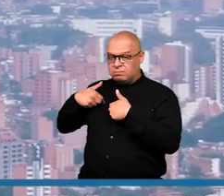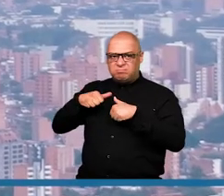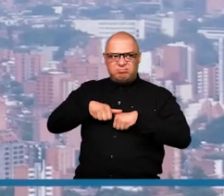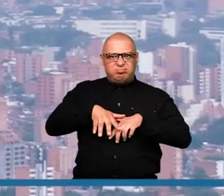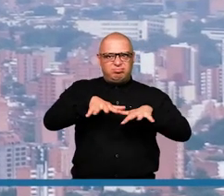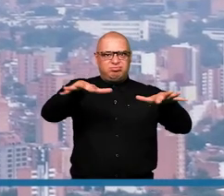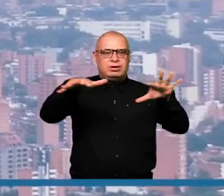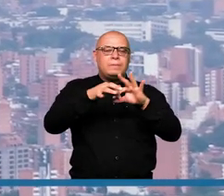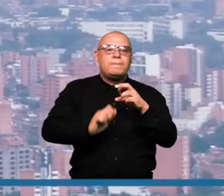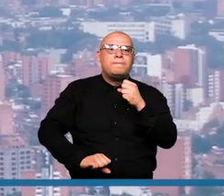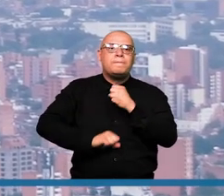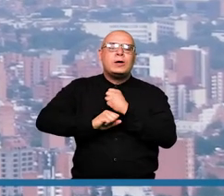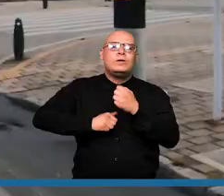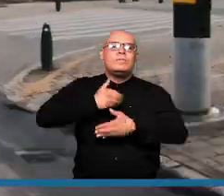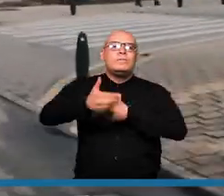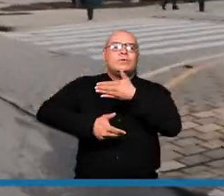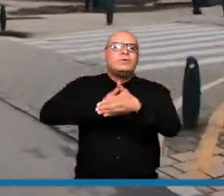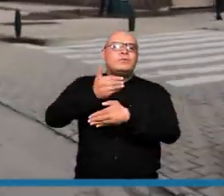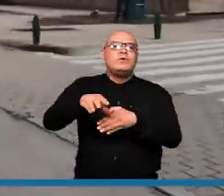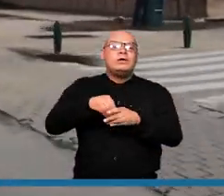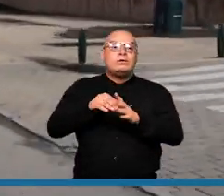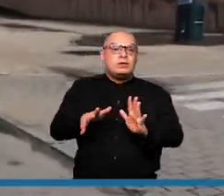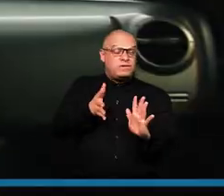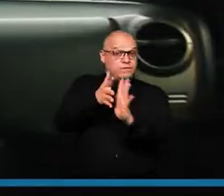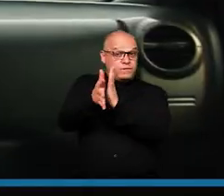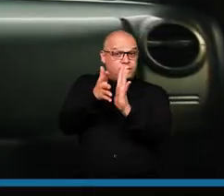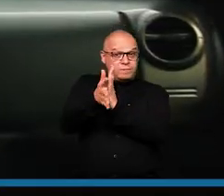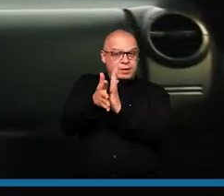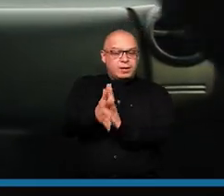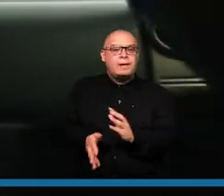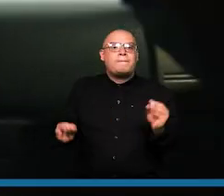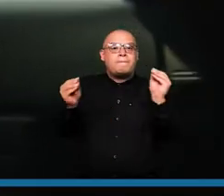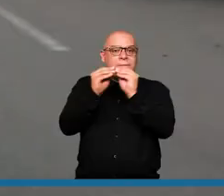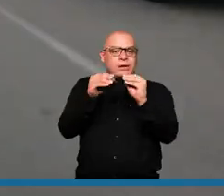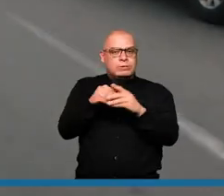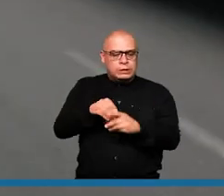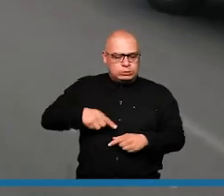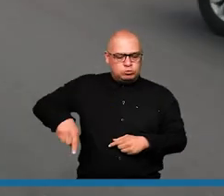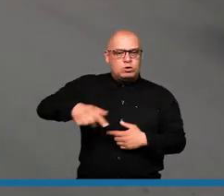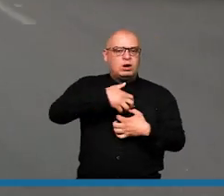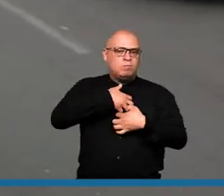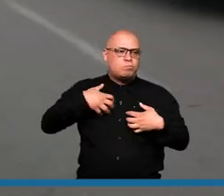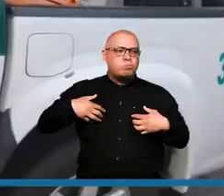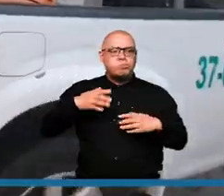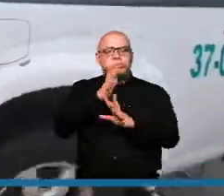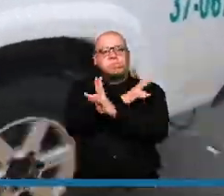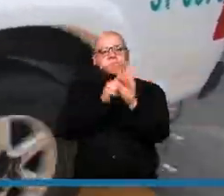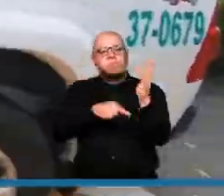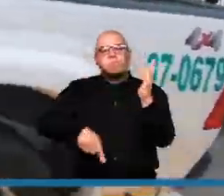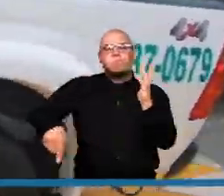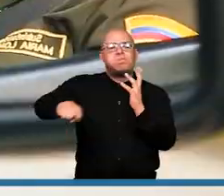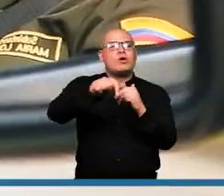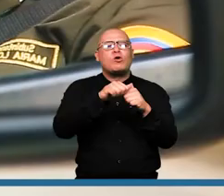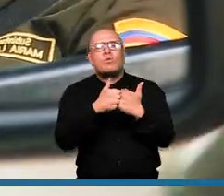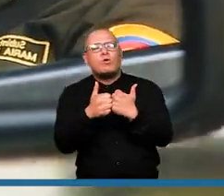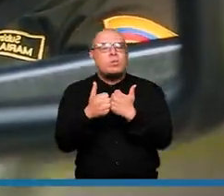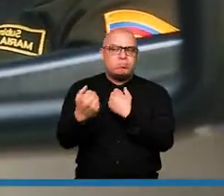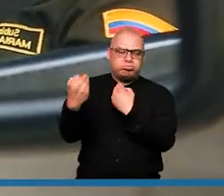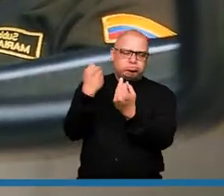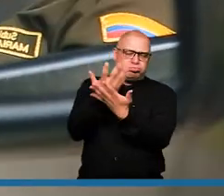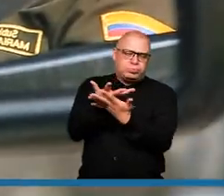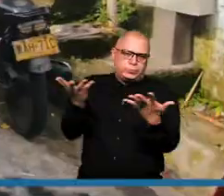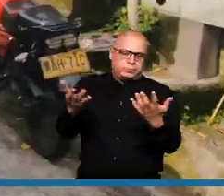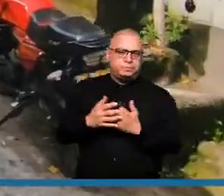y también nos apoyan en el proceso de información con respecto a cómo está la fauna silvestre en el Valle Aburrá.